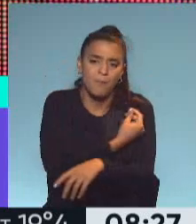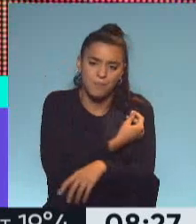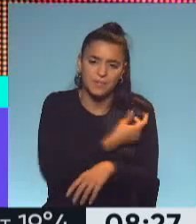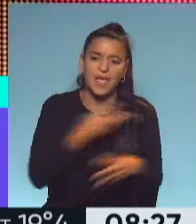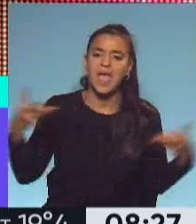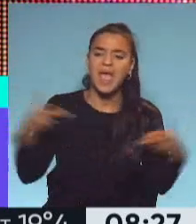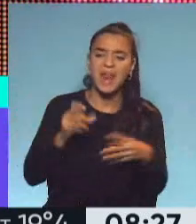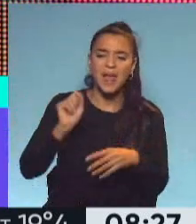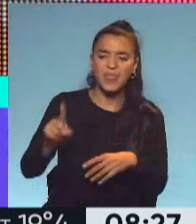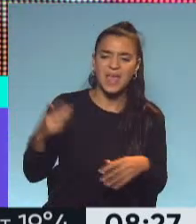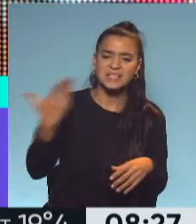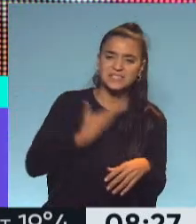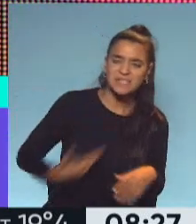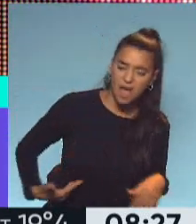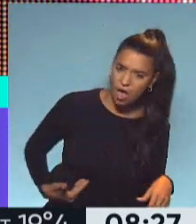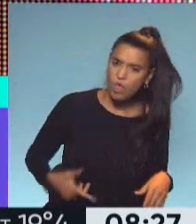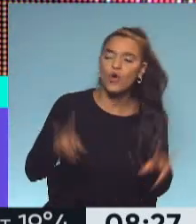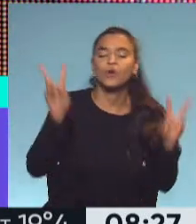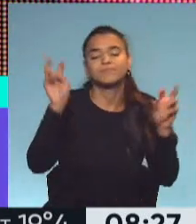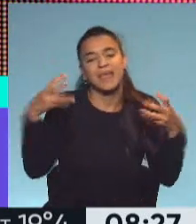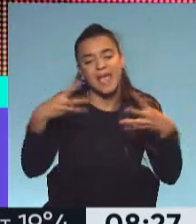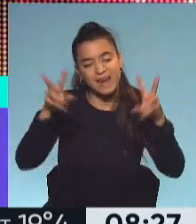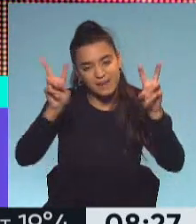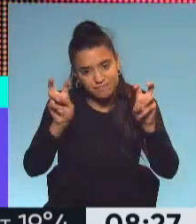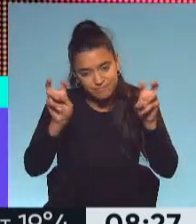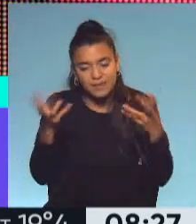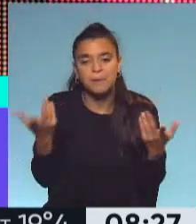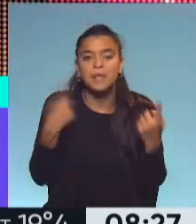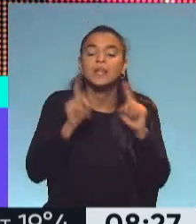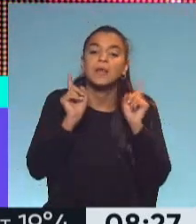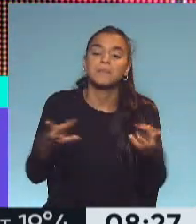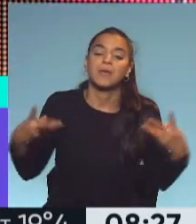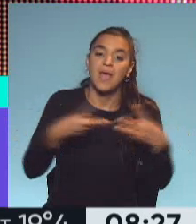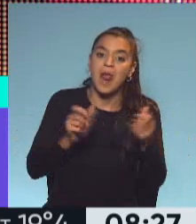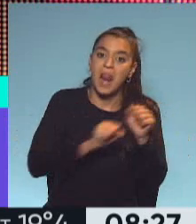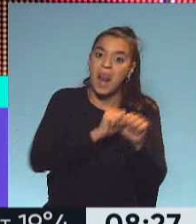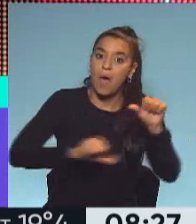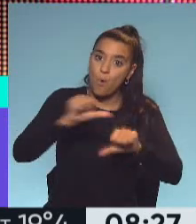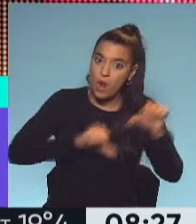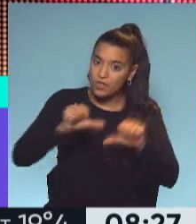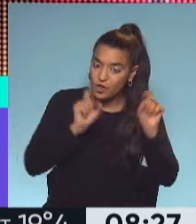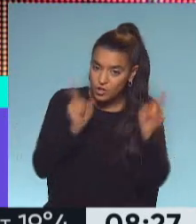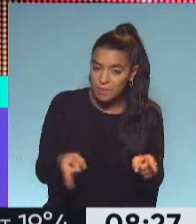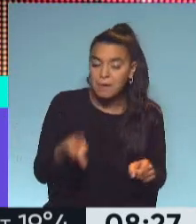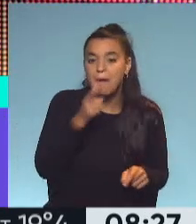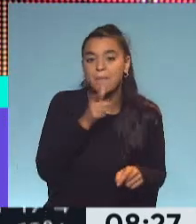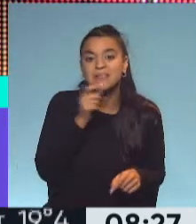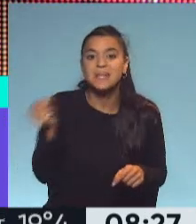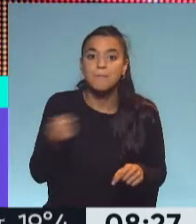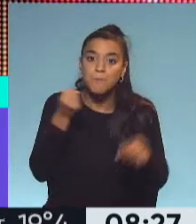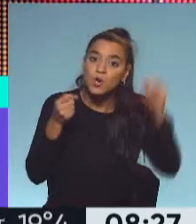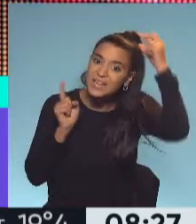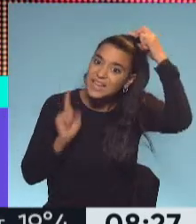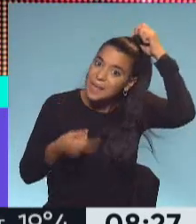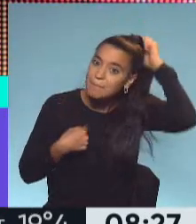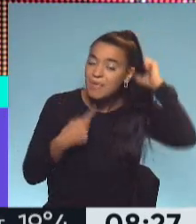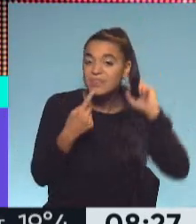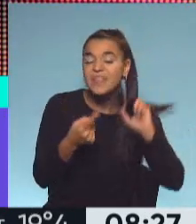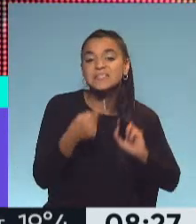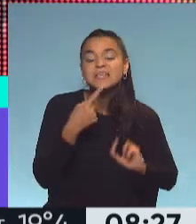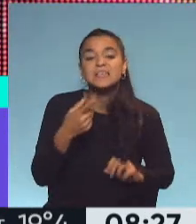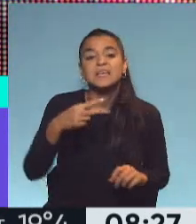entre estados, una guerra entre comillas claramente, pero también una guerra entre los laboratorios. Me parece también muy importante destacar que la